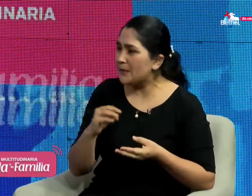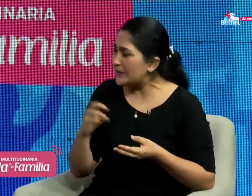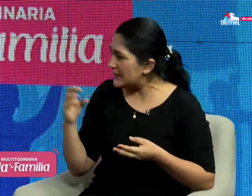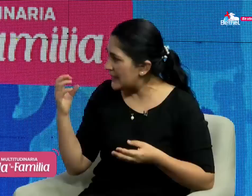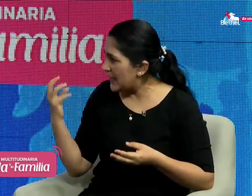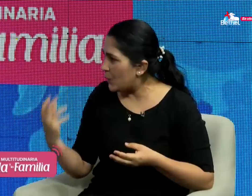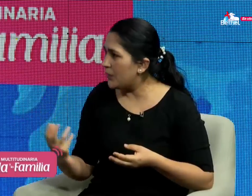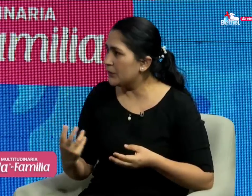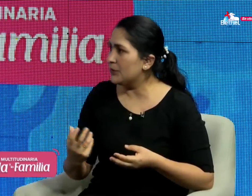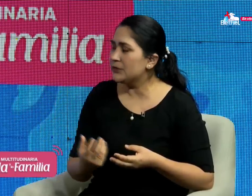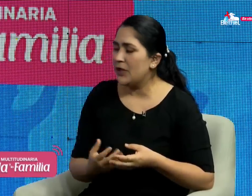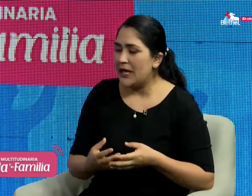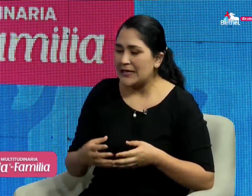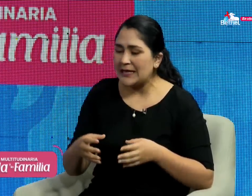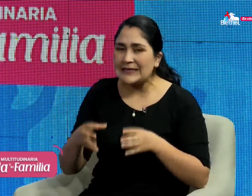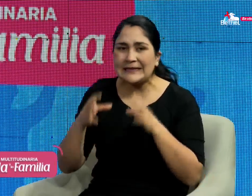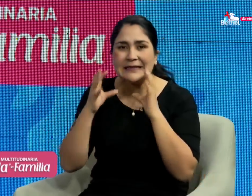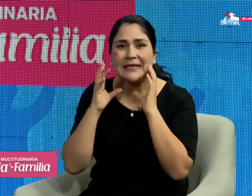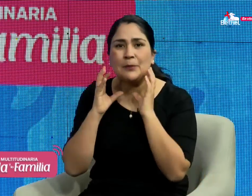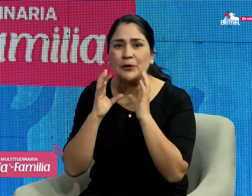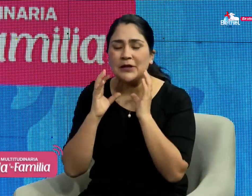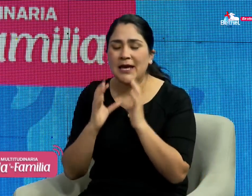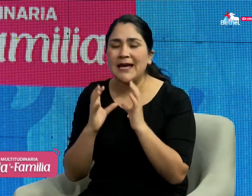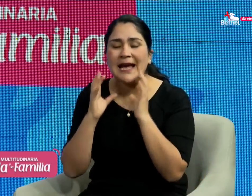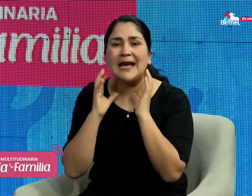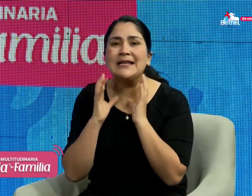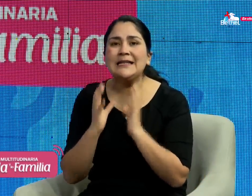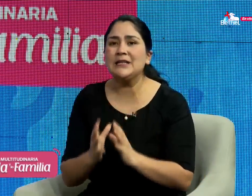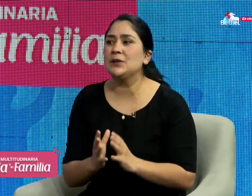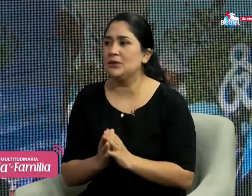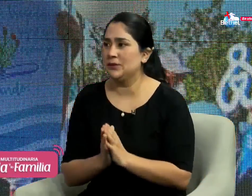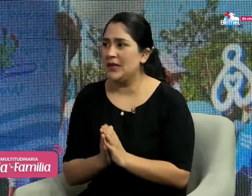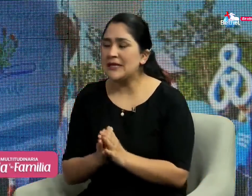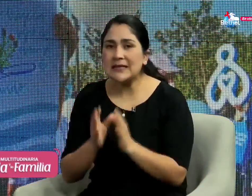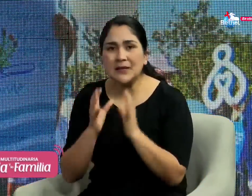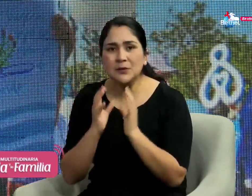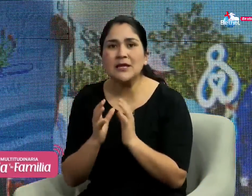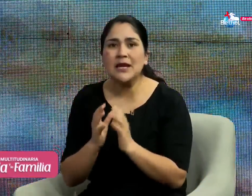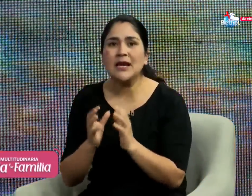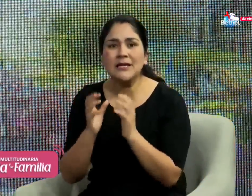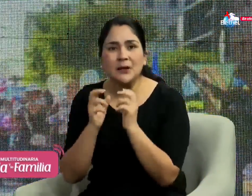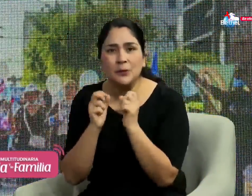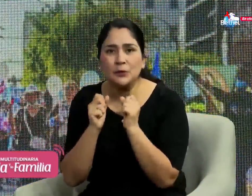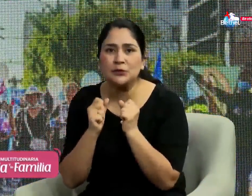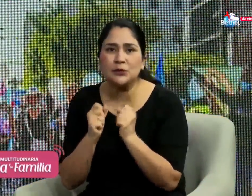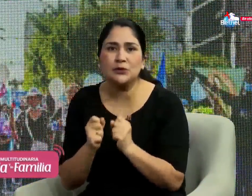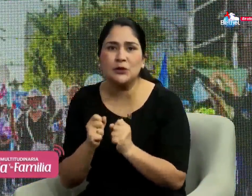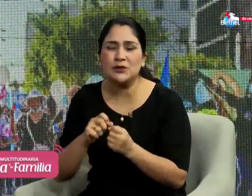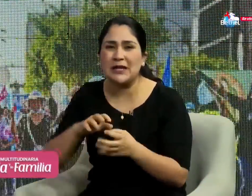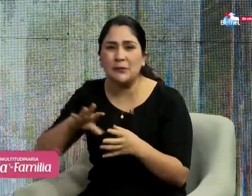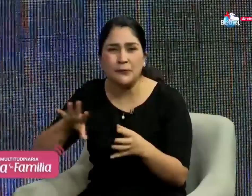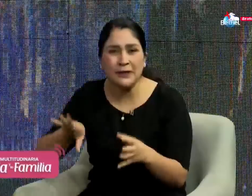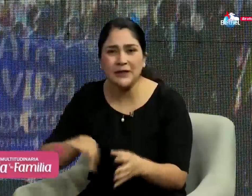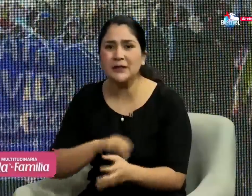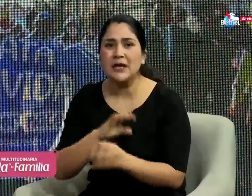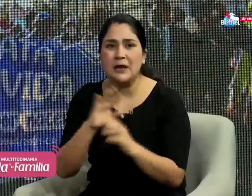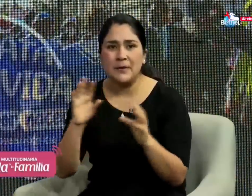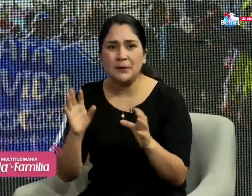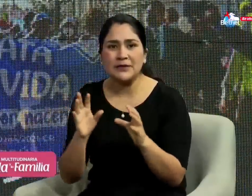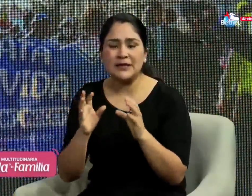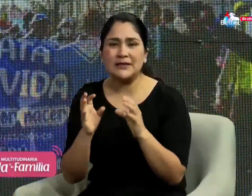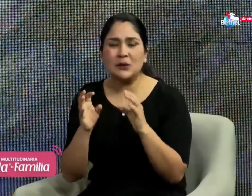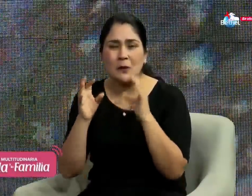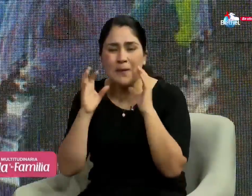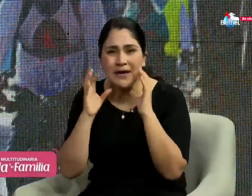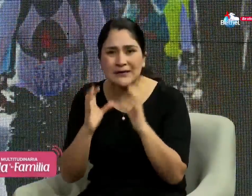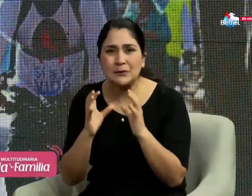y siempre existen acuerdos que se tiene que proteger al niño. Y salimos a las calles por nuestros niños. El fin,